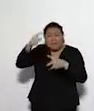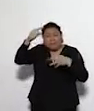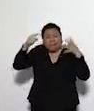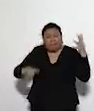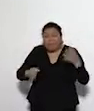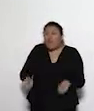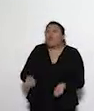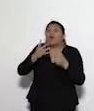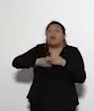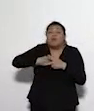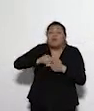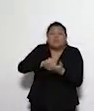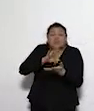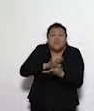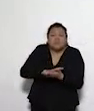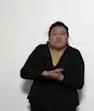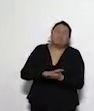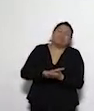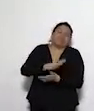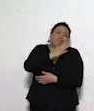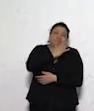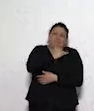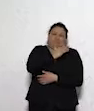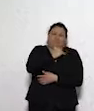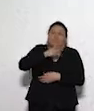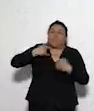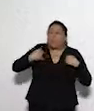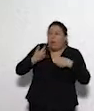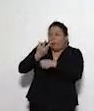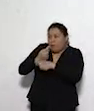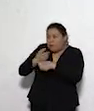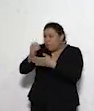puede cuantificar y es imposible de reparar.